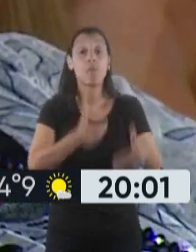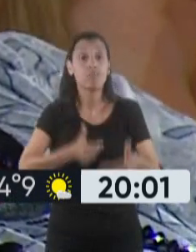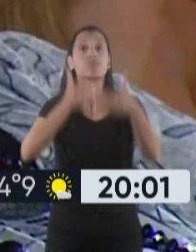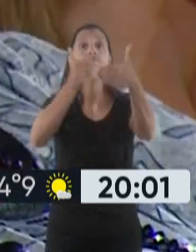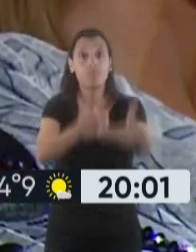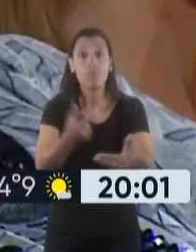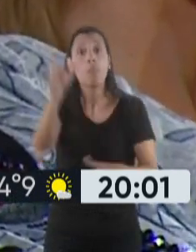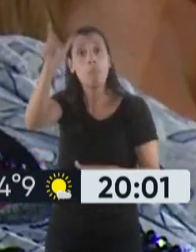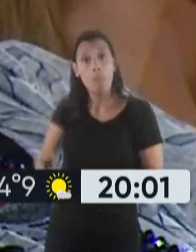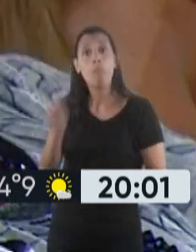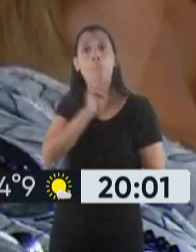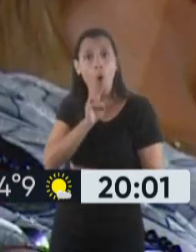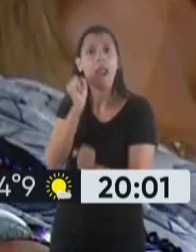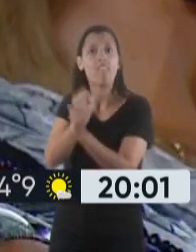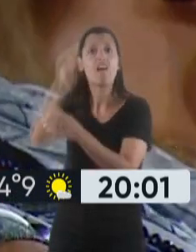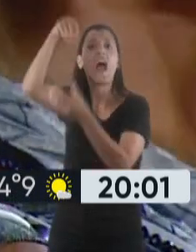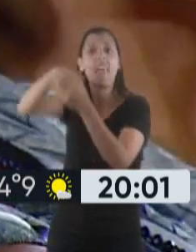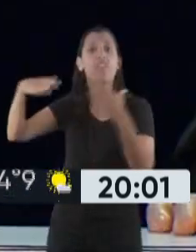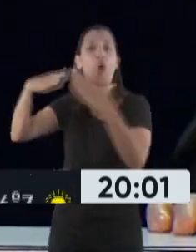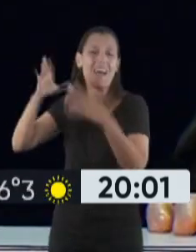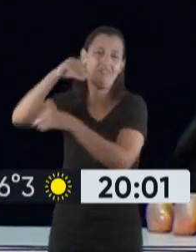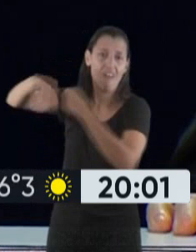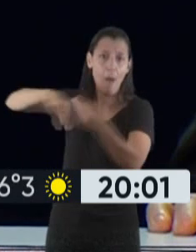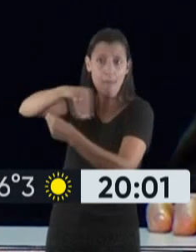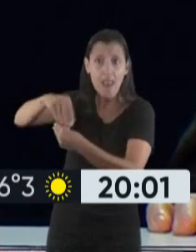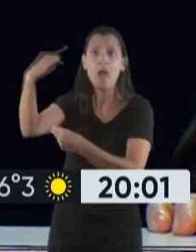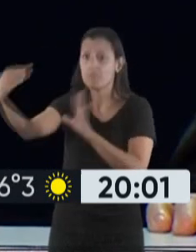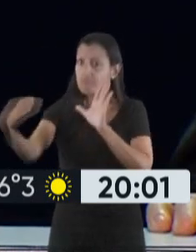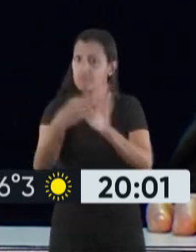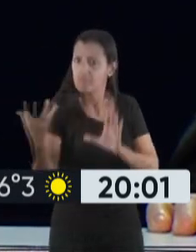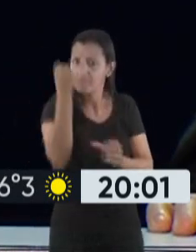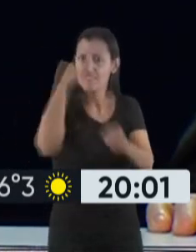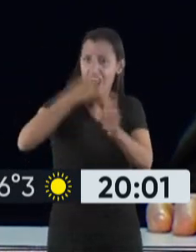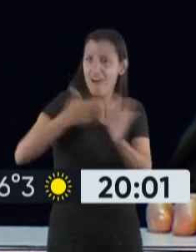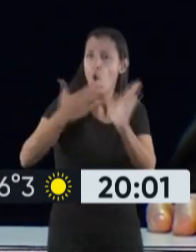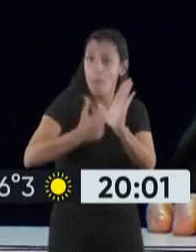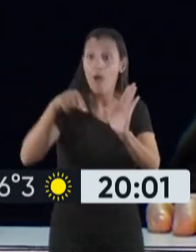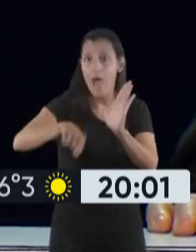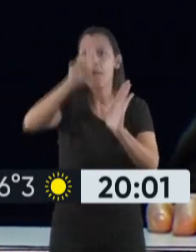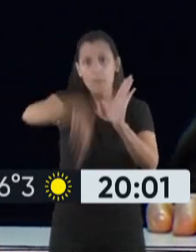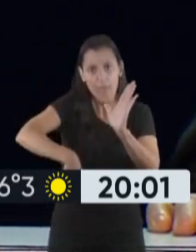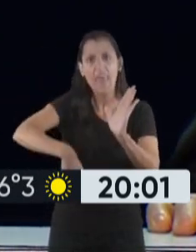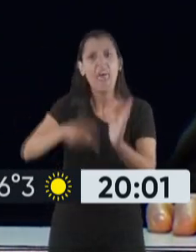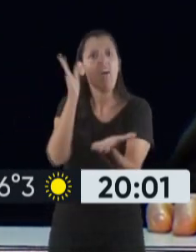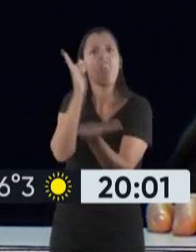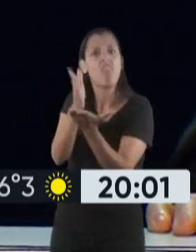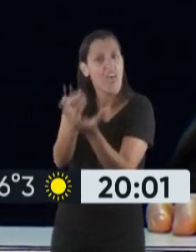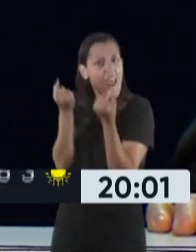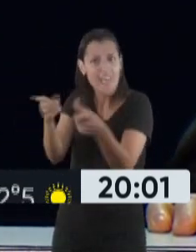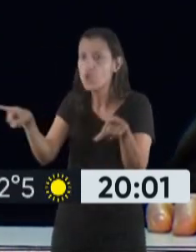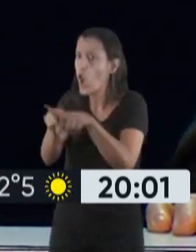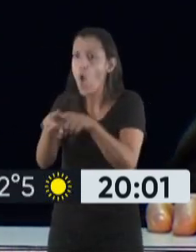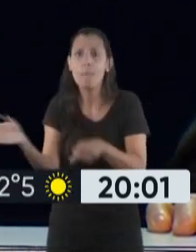que una mujer que trabaja en una casa de familia sea registrada, empiece a tener los derechos que cualquier